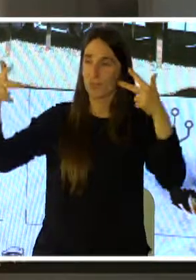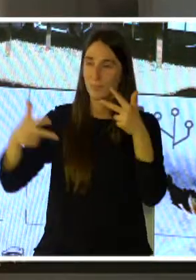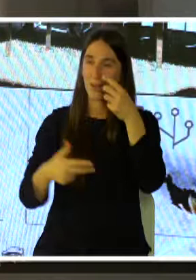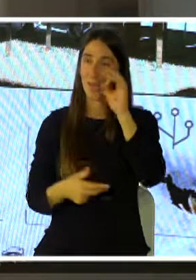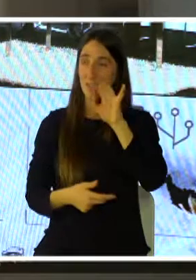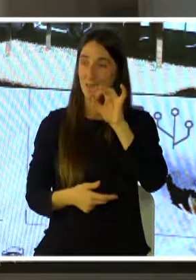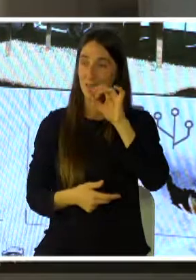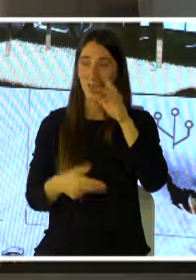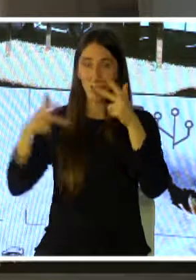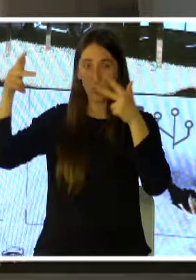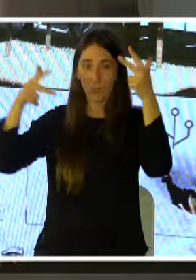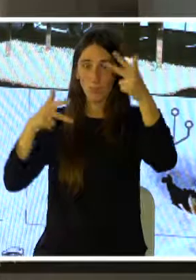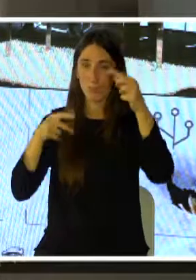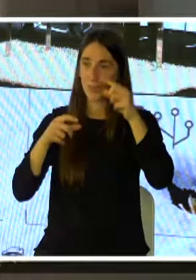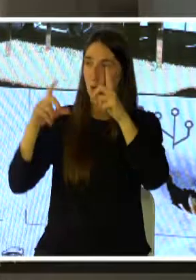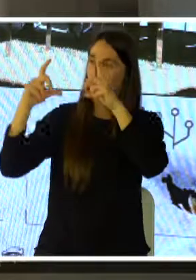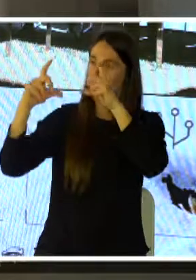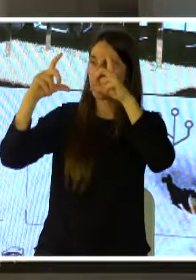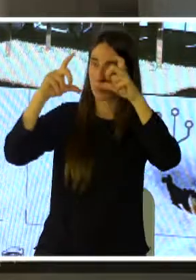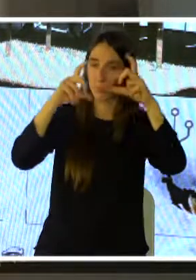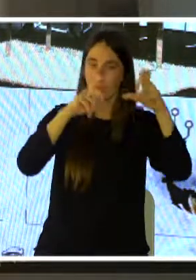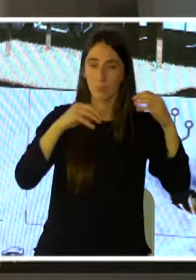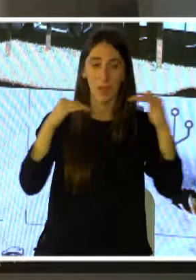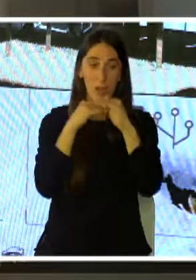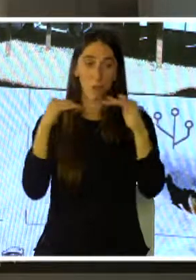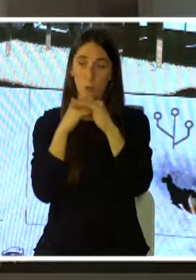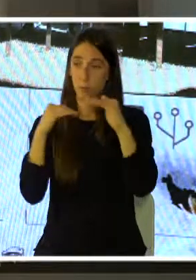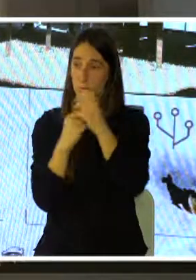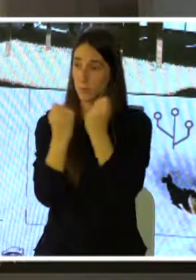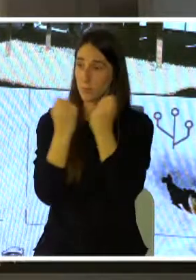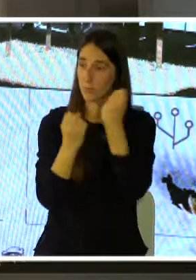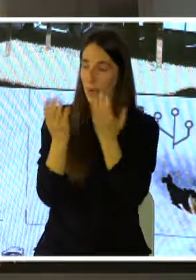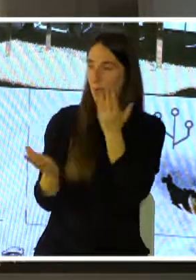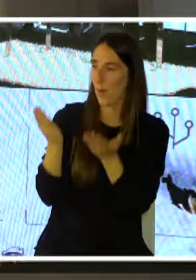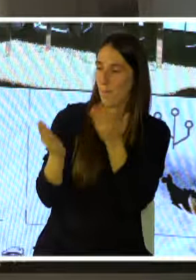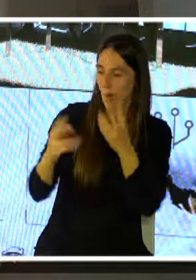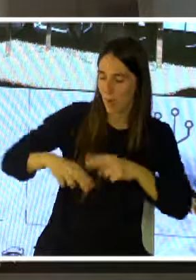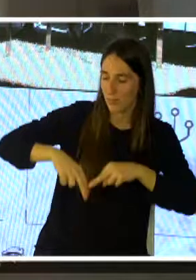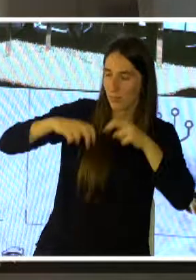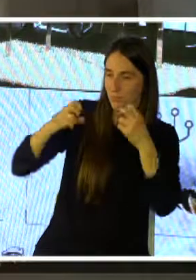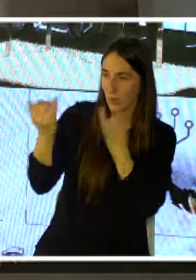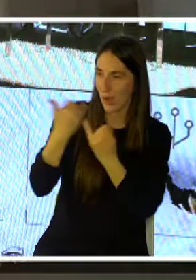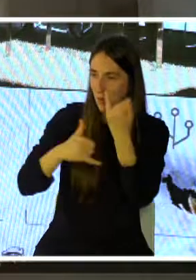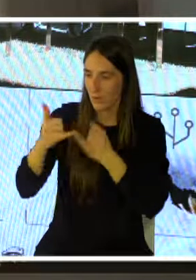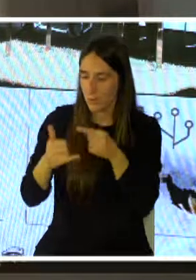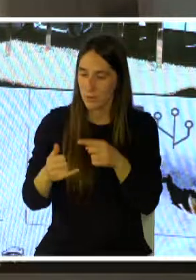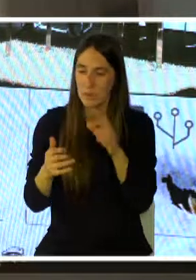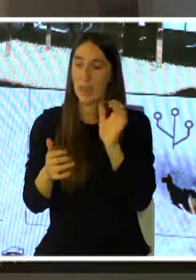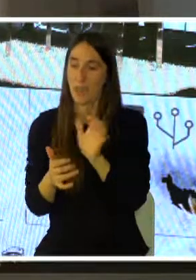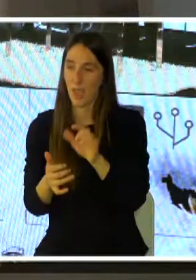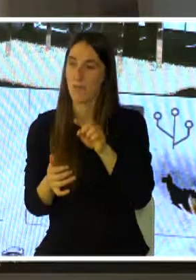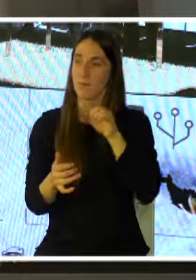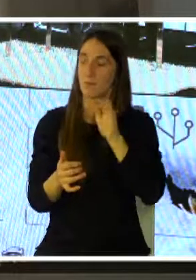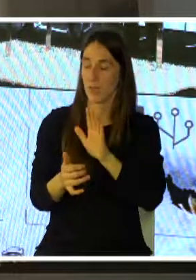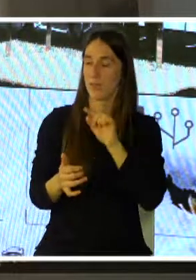están levantando las fotografías de los autos que circulan, las comparan contra la base de datos y ven si debe. Si debe,